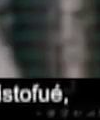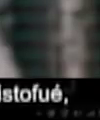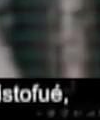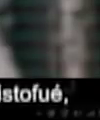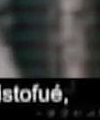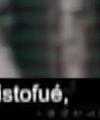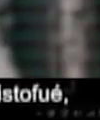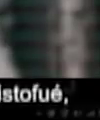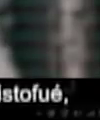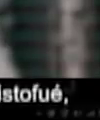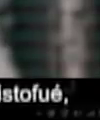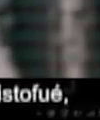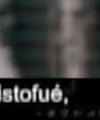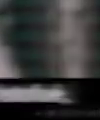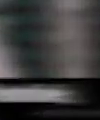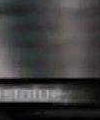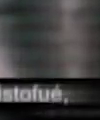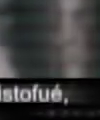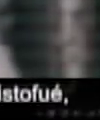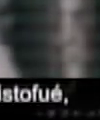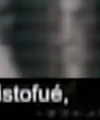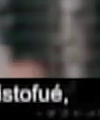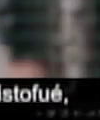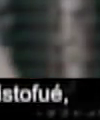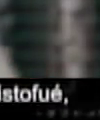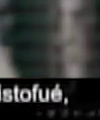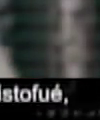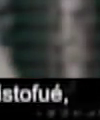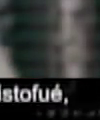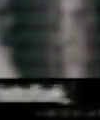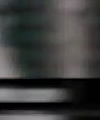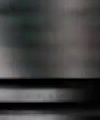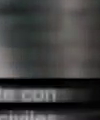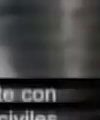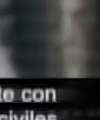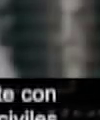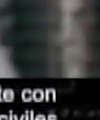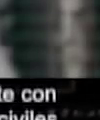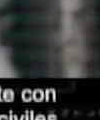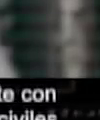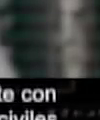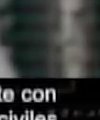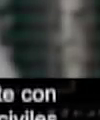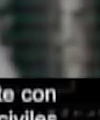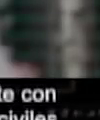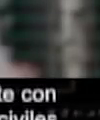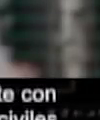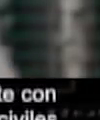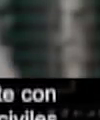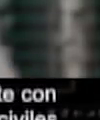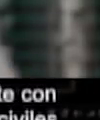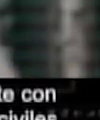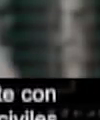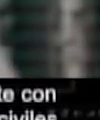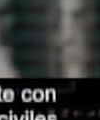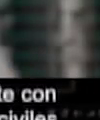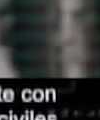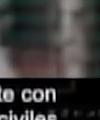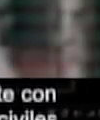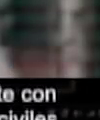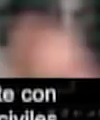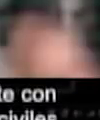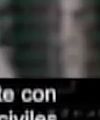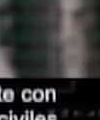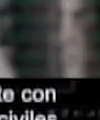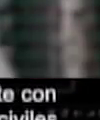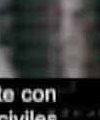Vallecoche, que es Cristofé, aislar Fuerte Tuna, que es Cristofé, tranca de la carretera Panamericana, igualmente con